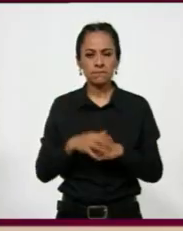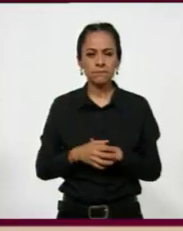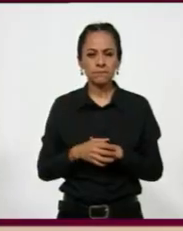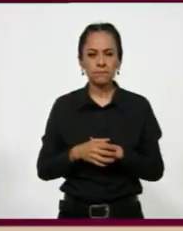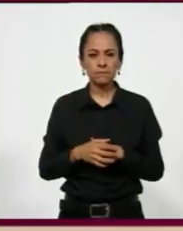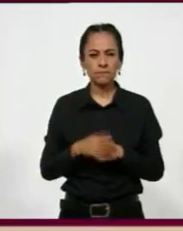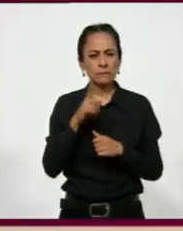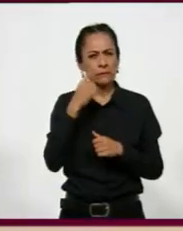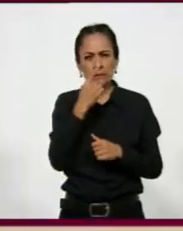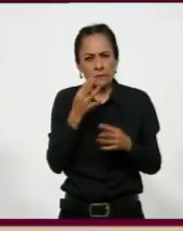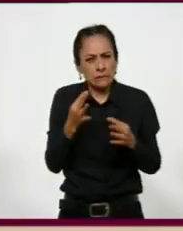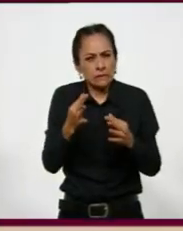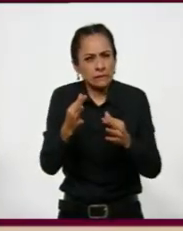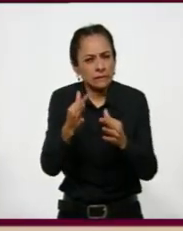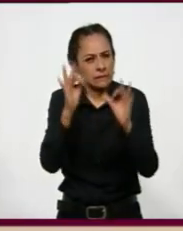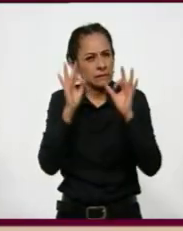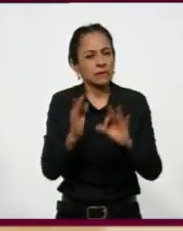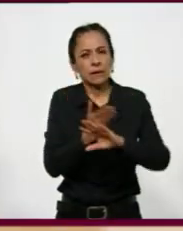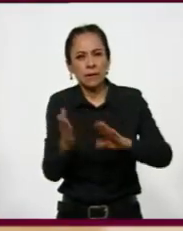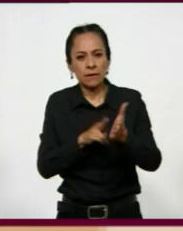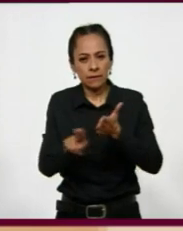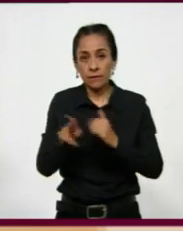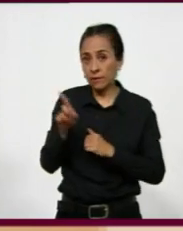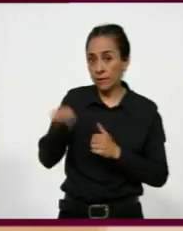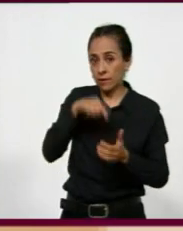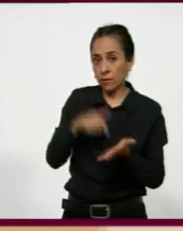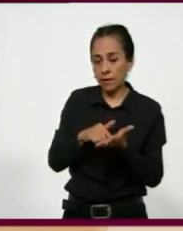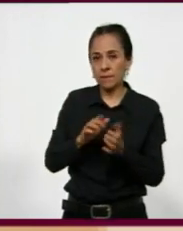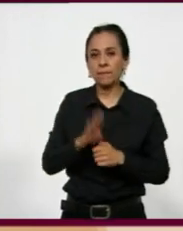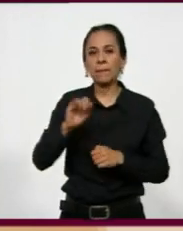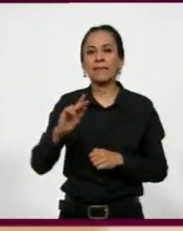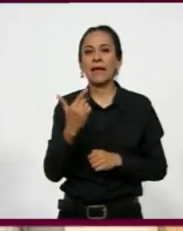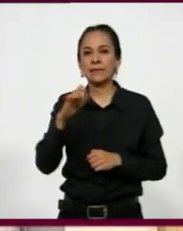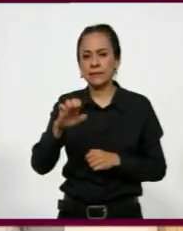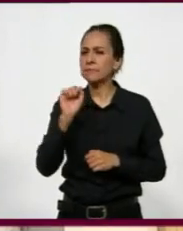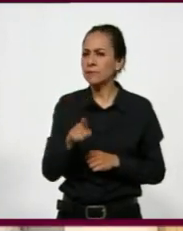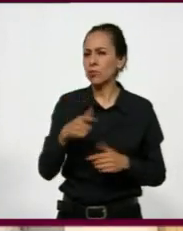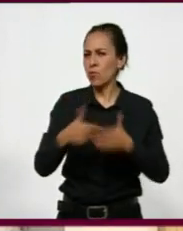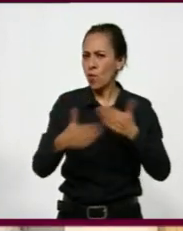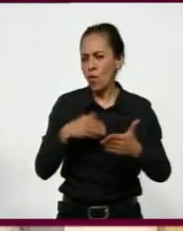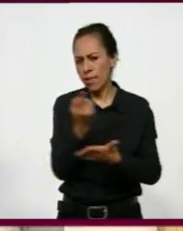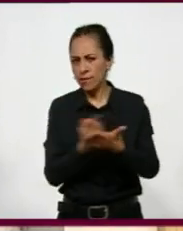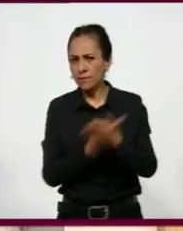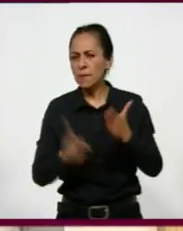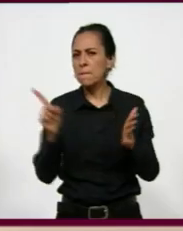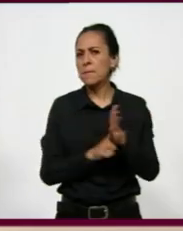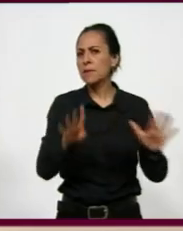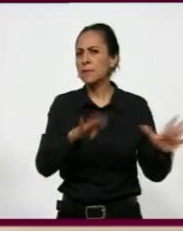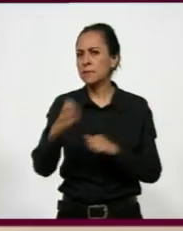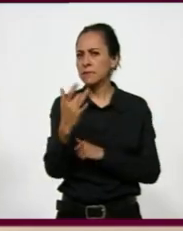Con la nitidez que ofrece el blanco y negro, en la Alhóndiga se expone Vintage, fotos de moda y diseño captadas entre